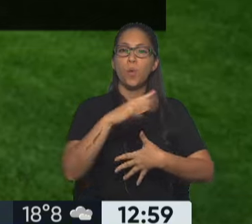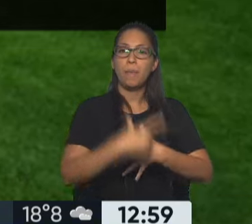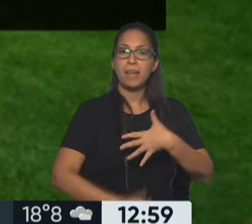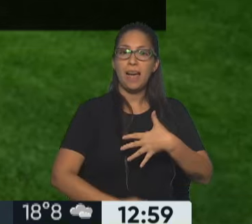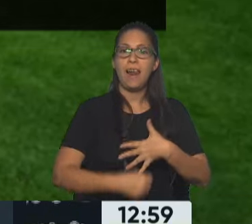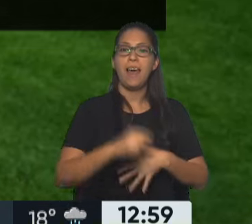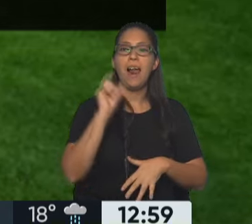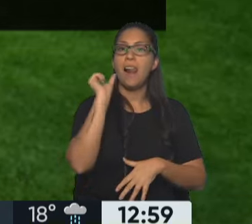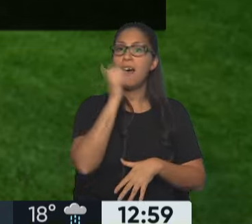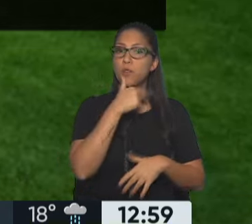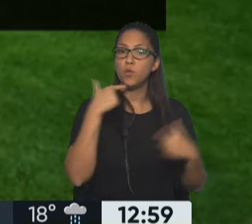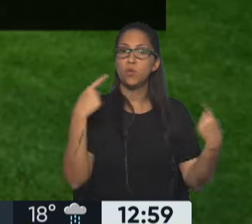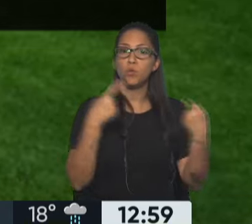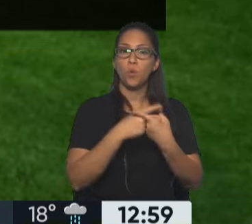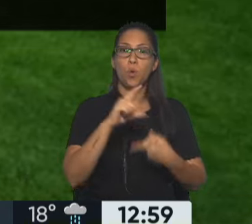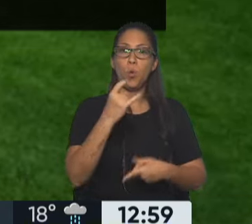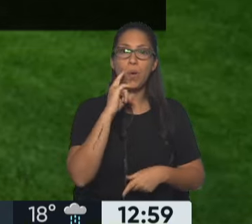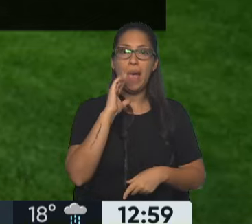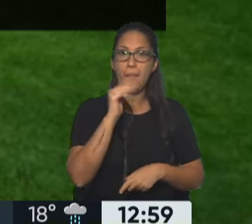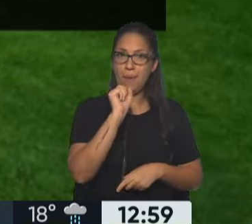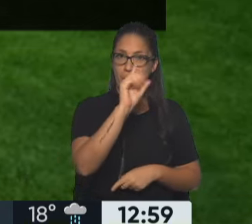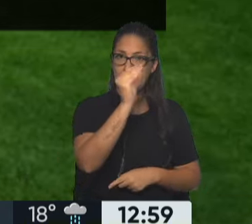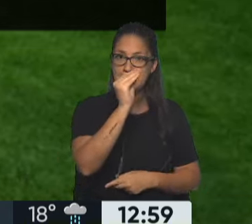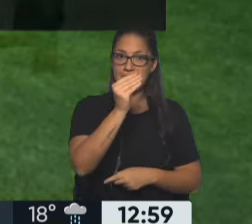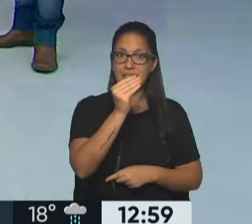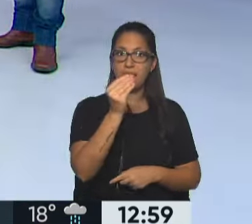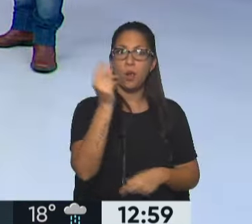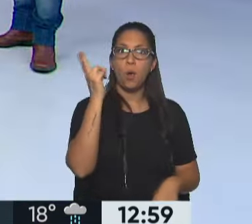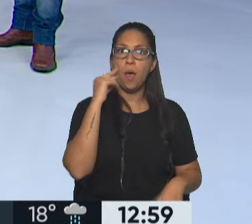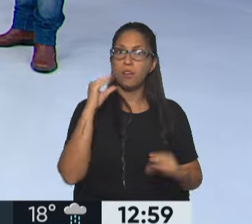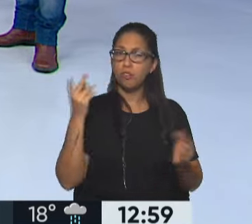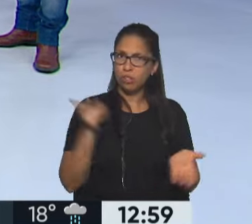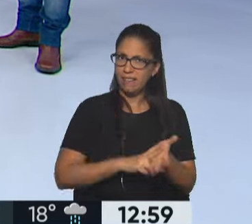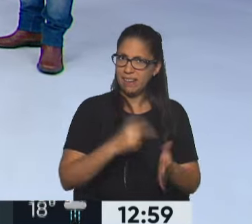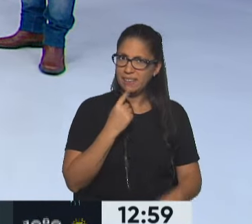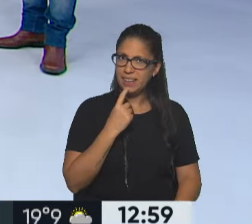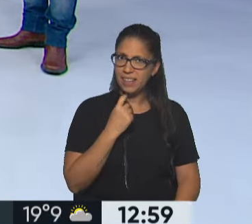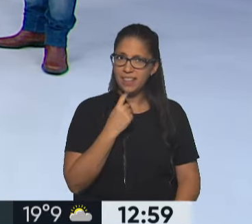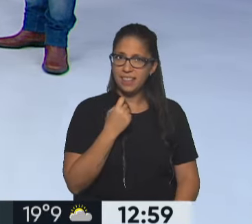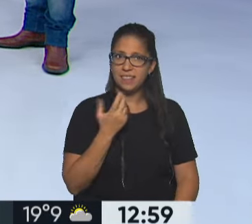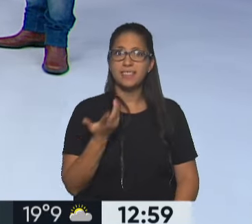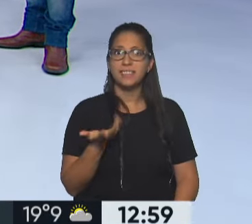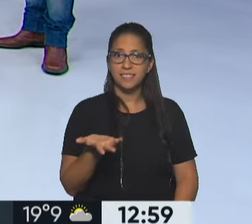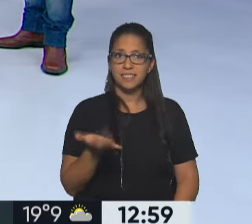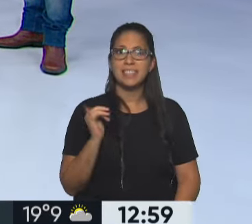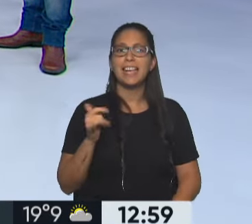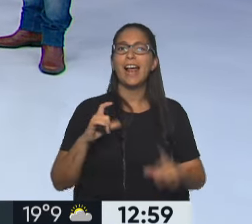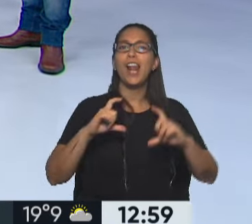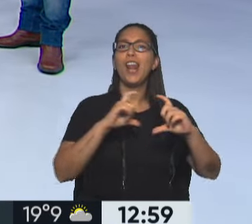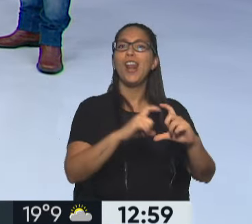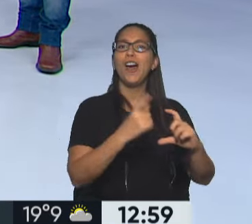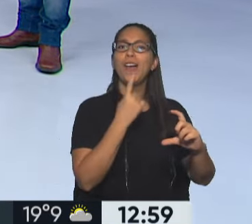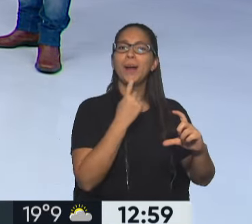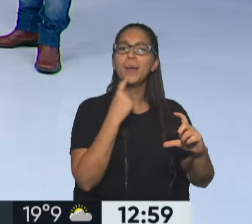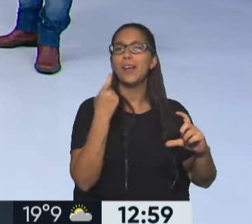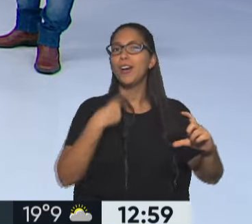de Lanús frente a Cuiabá en Brasil. Y a las 21. Juega River de nuevo. Como decíamos, con el logo de River, pero los colores de Boca.